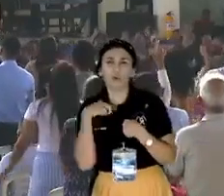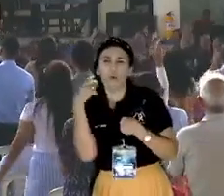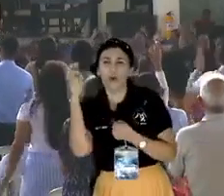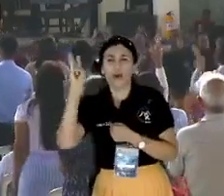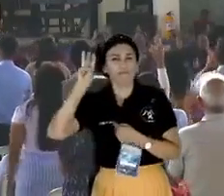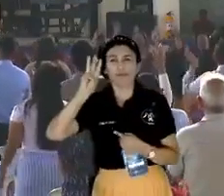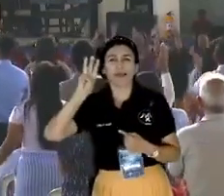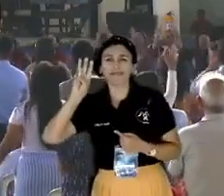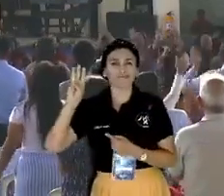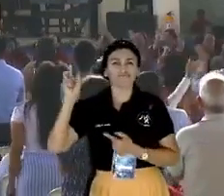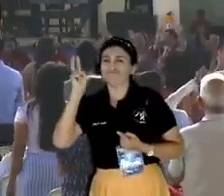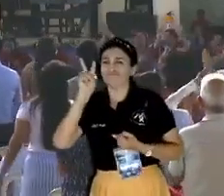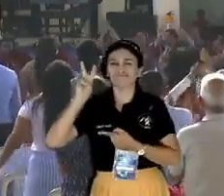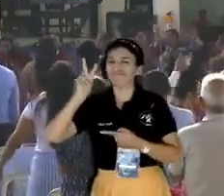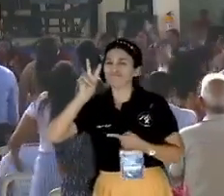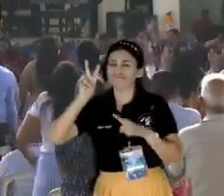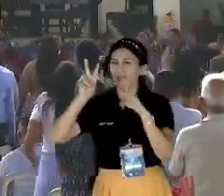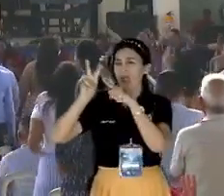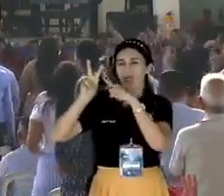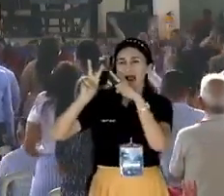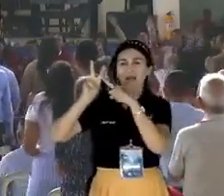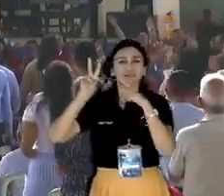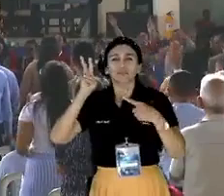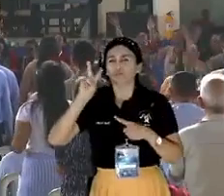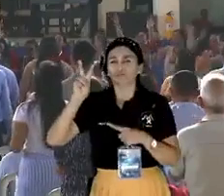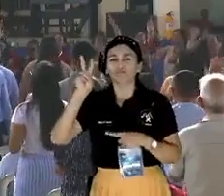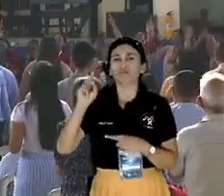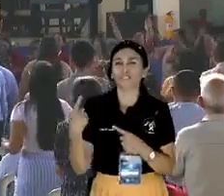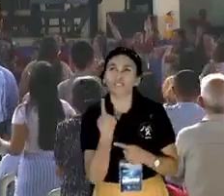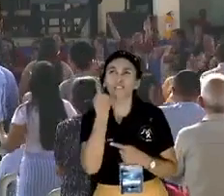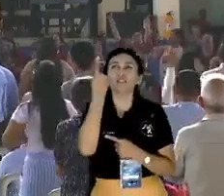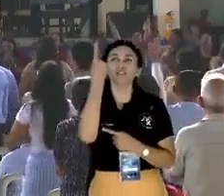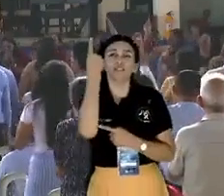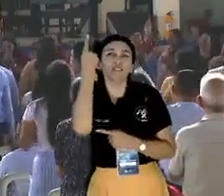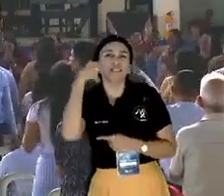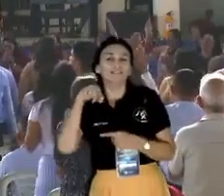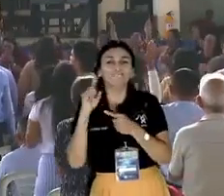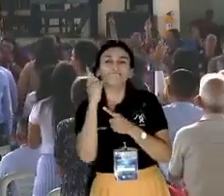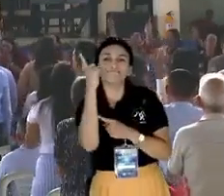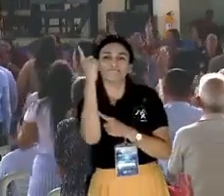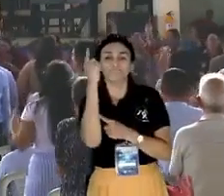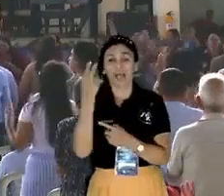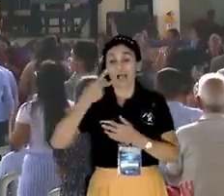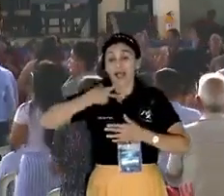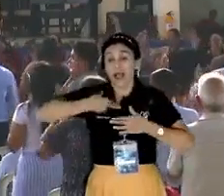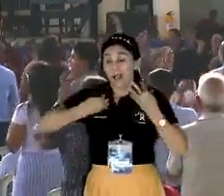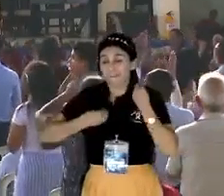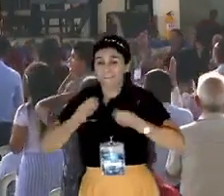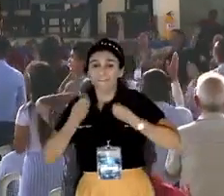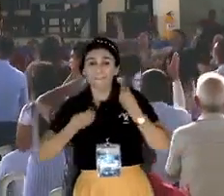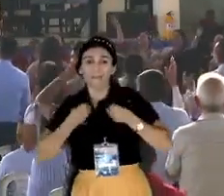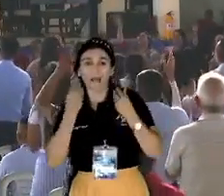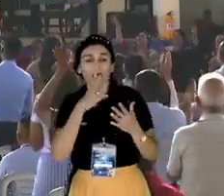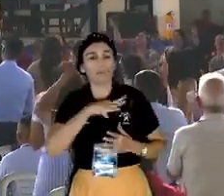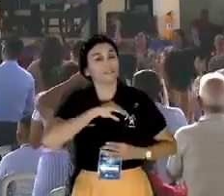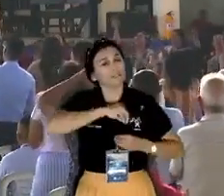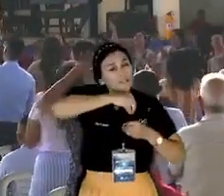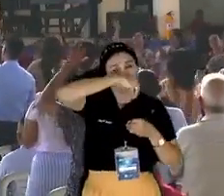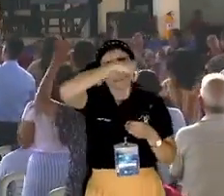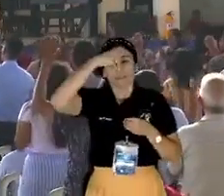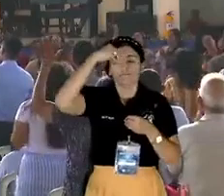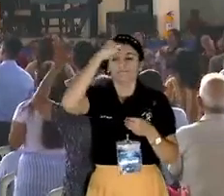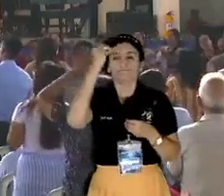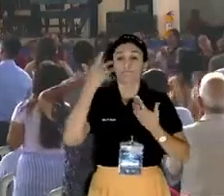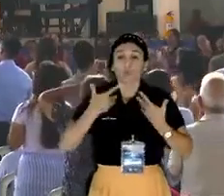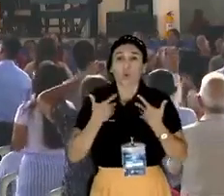Yo no creo en Dios. Jesucristo es uno. Jesucristo es Dios. de mi alma, de mi corazón.